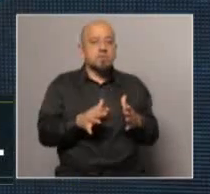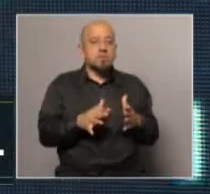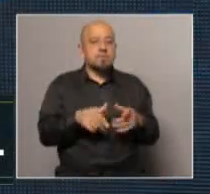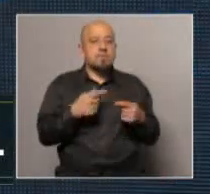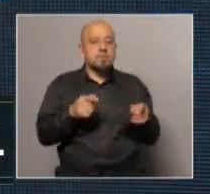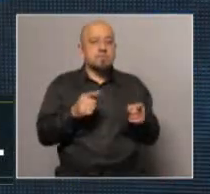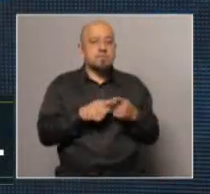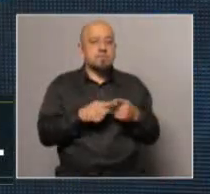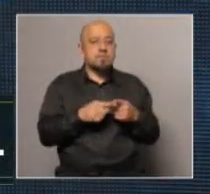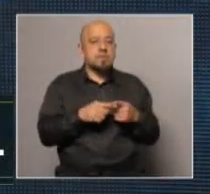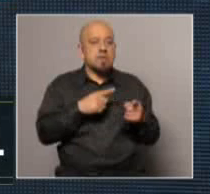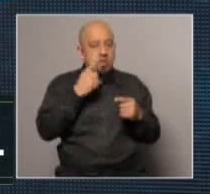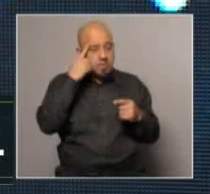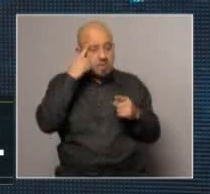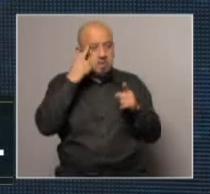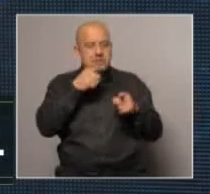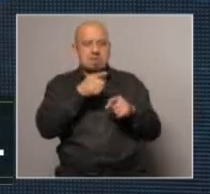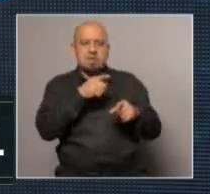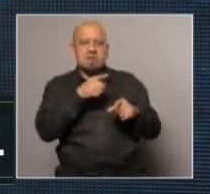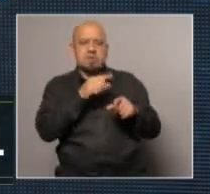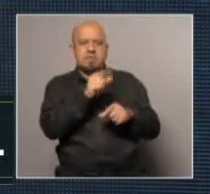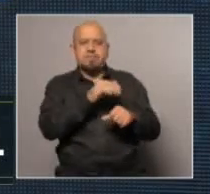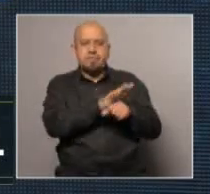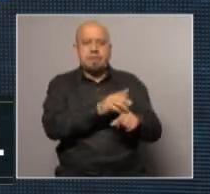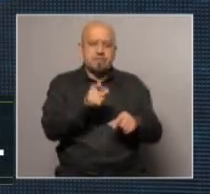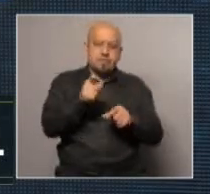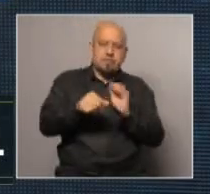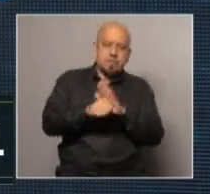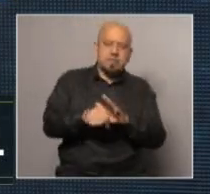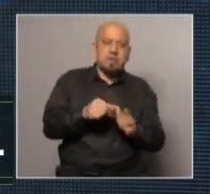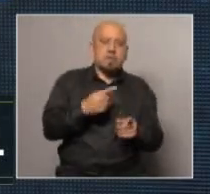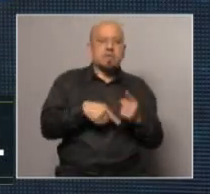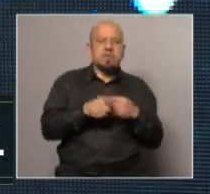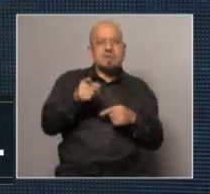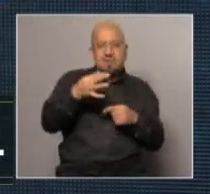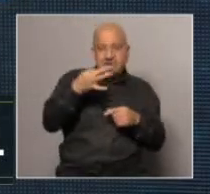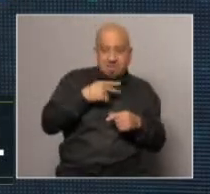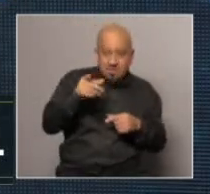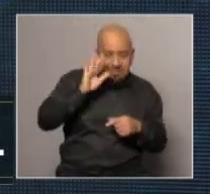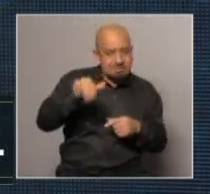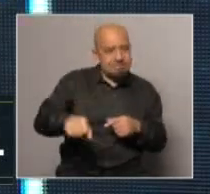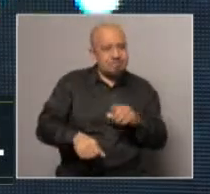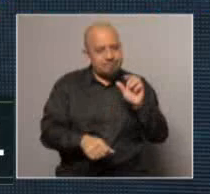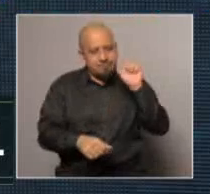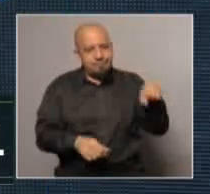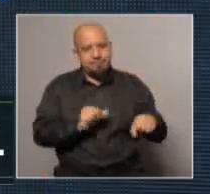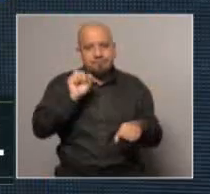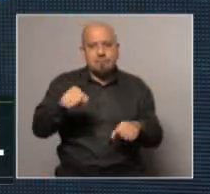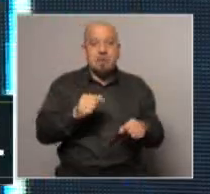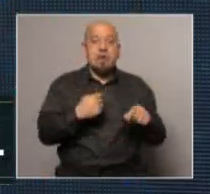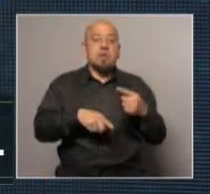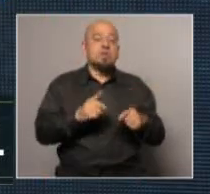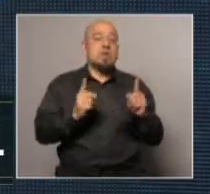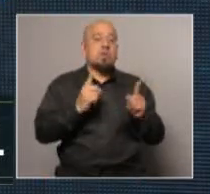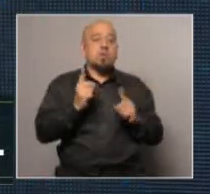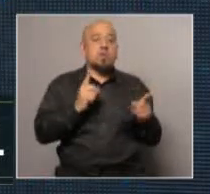uno descalifica lo que piensa el otro. Pasa mucho eso. Entonces a veces se producen ciertas actitudes que en